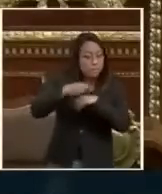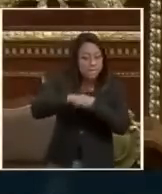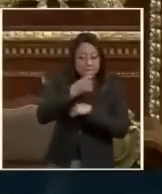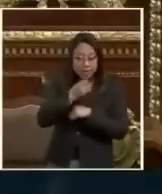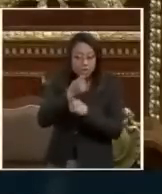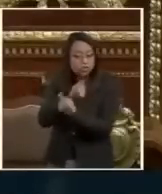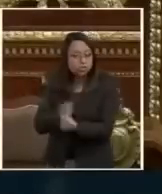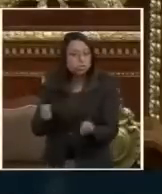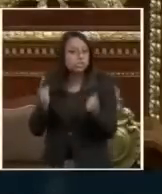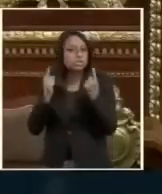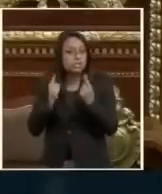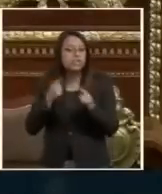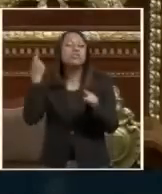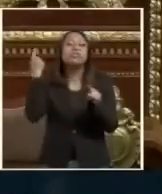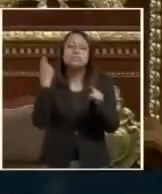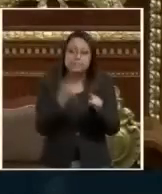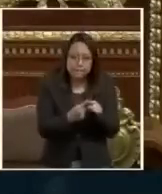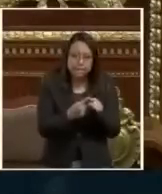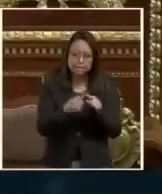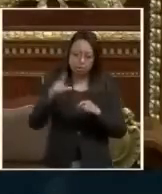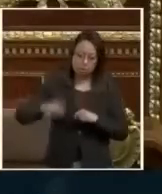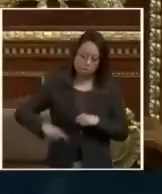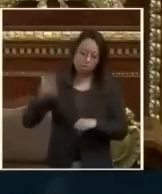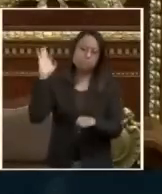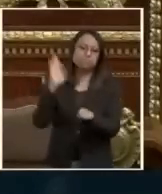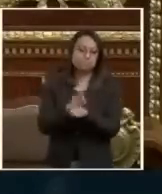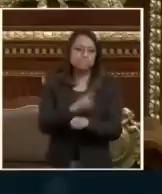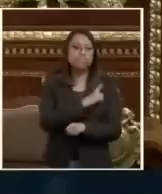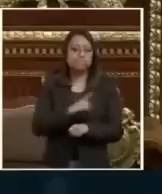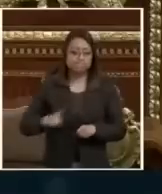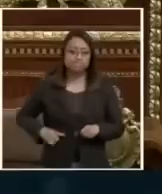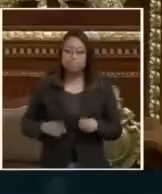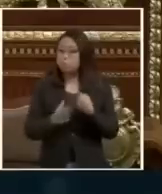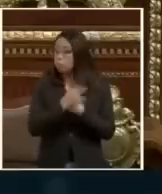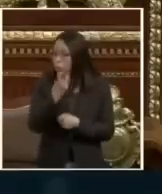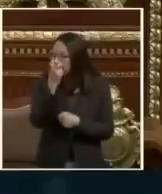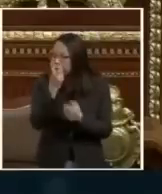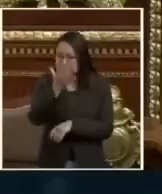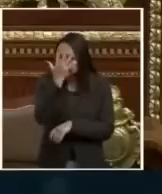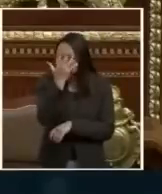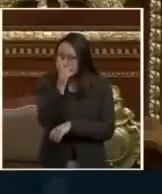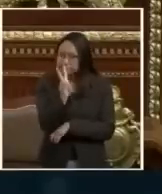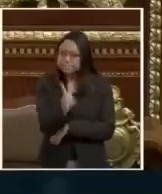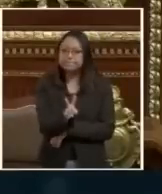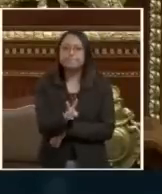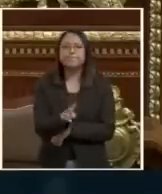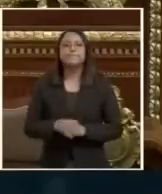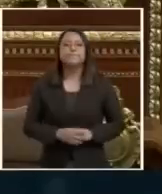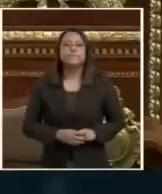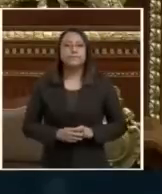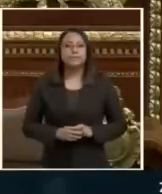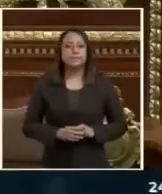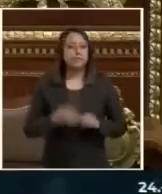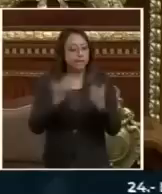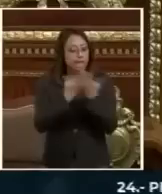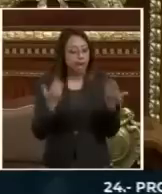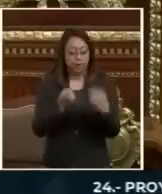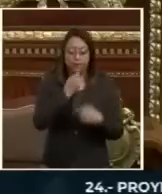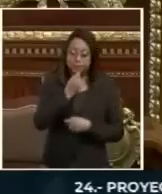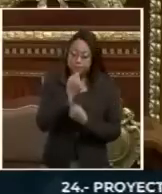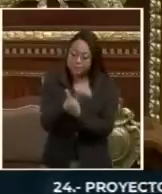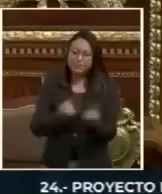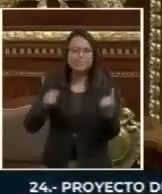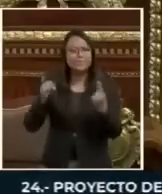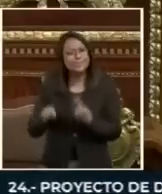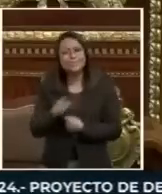es obligación del Estado protegerlos de una decisión de esa magnitud. Dejemos pues que los niños